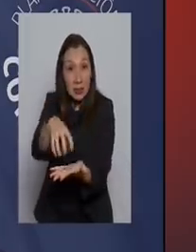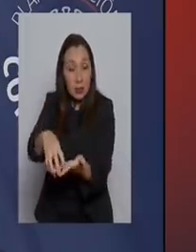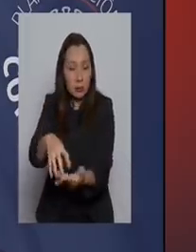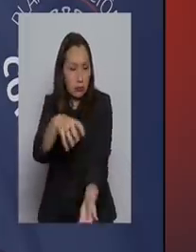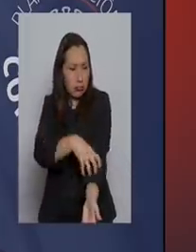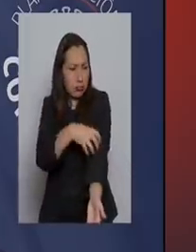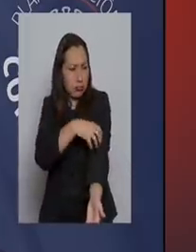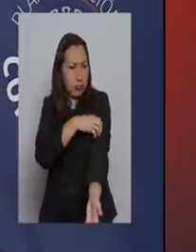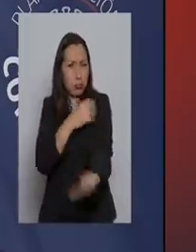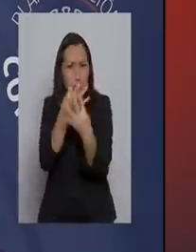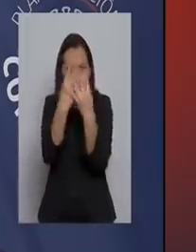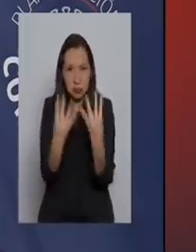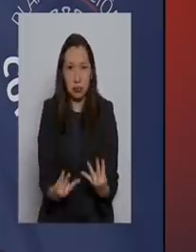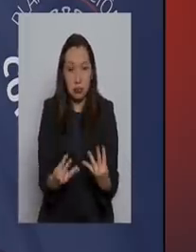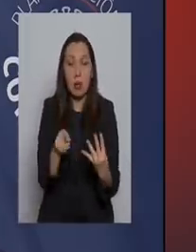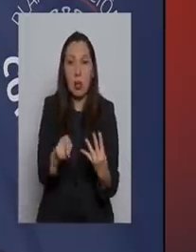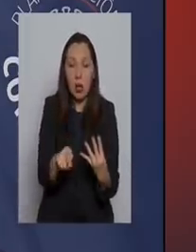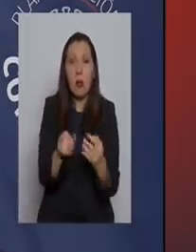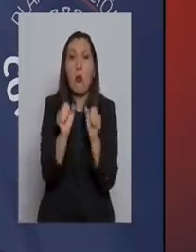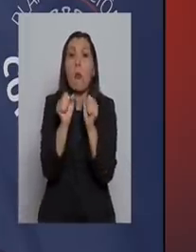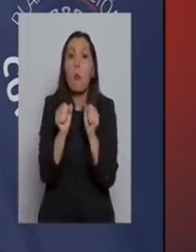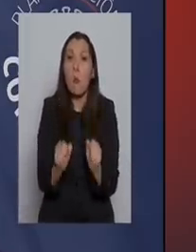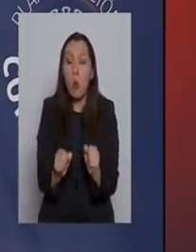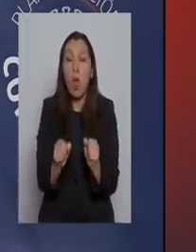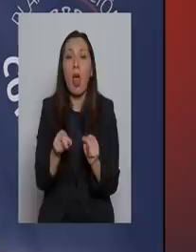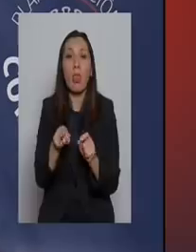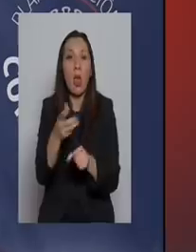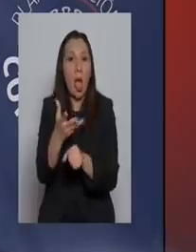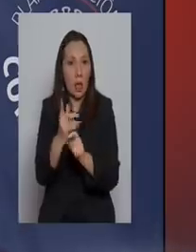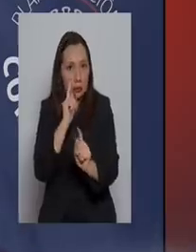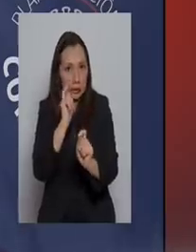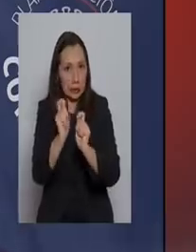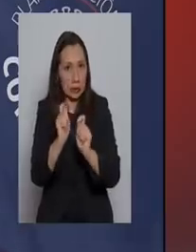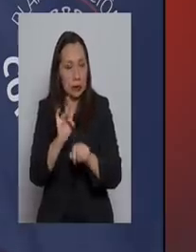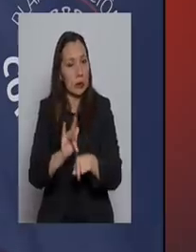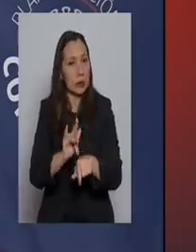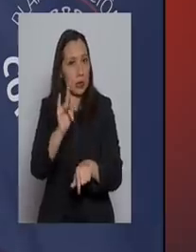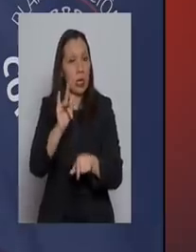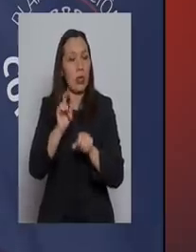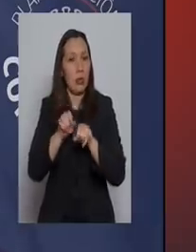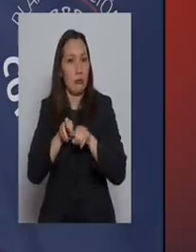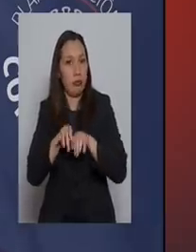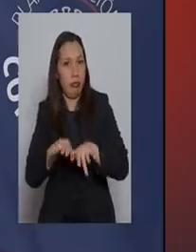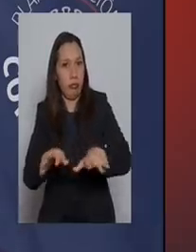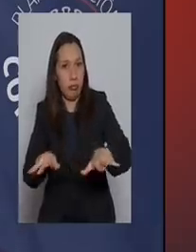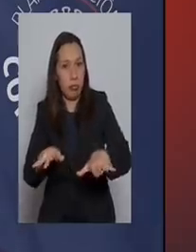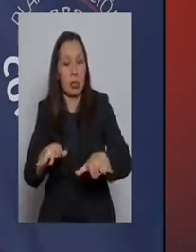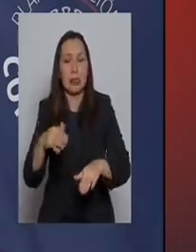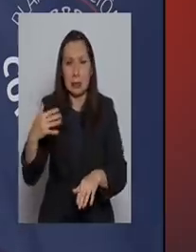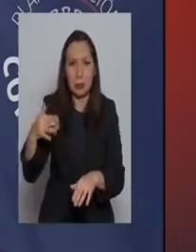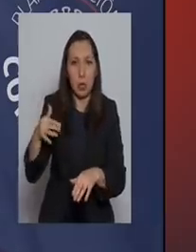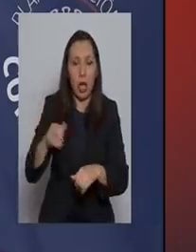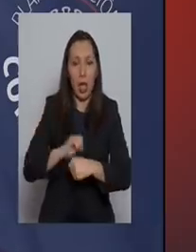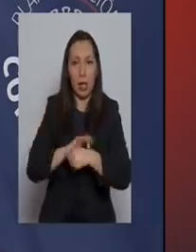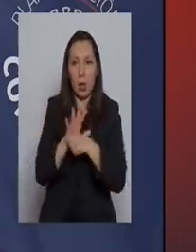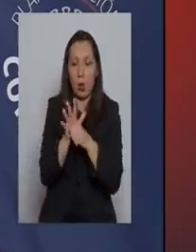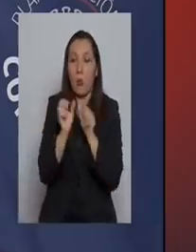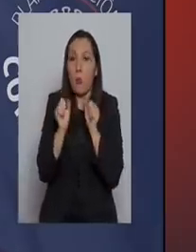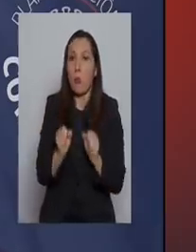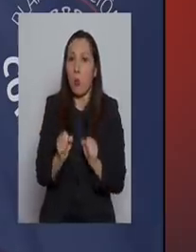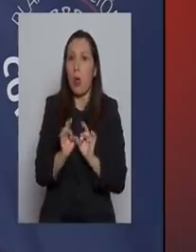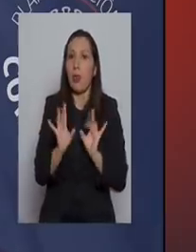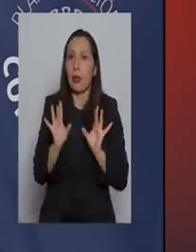largo del país en los cuales puede haber un riesgo de contagio importante por